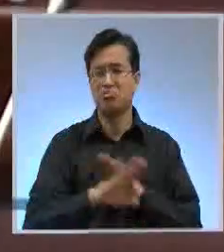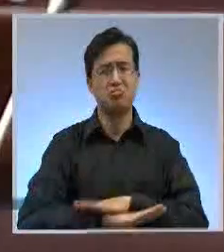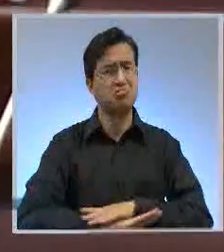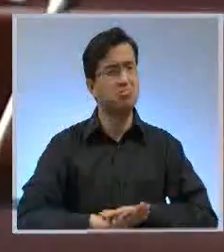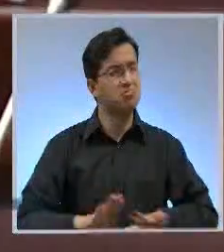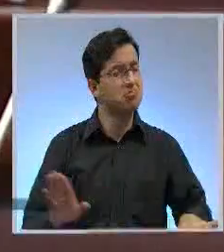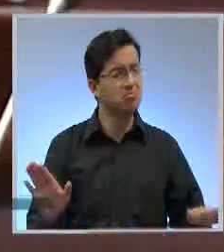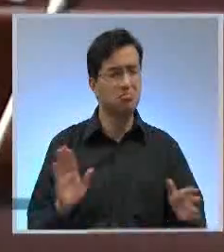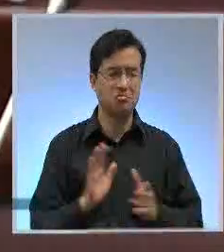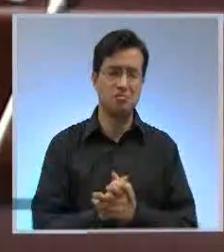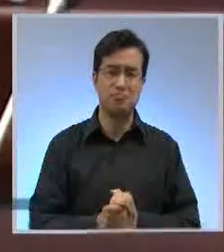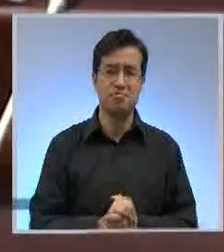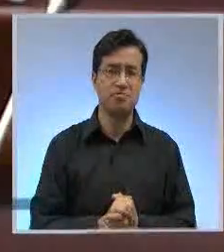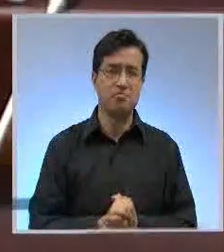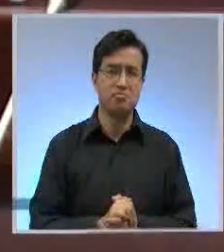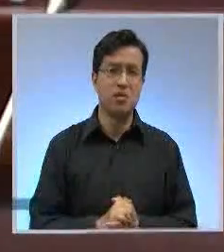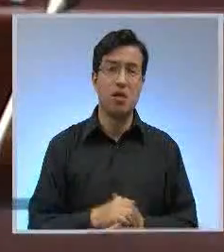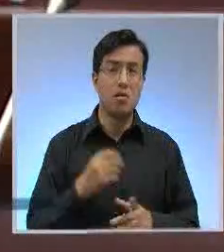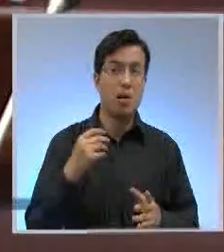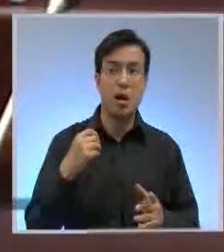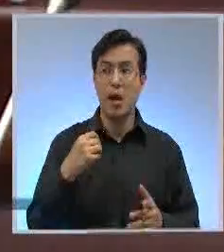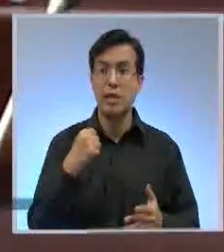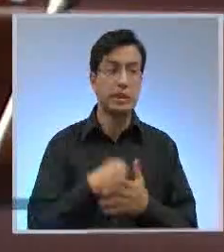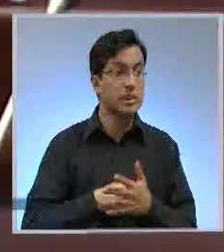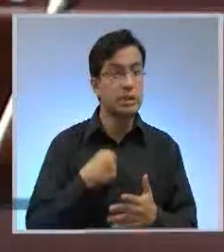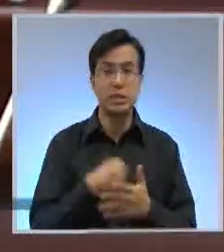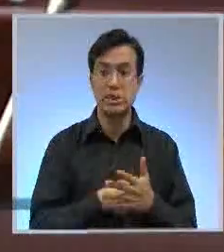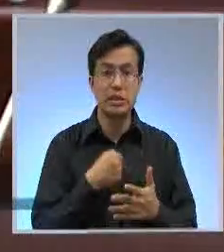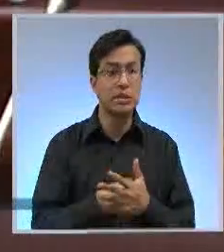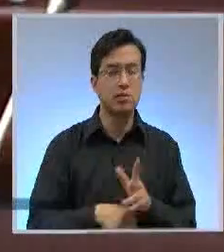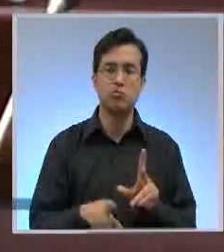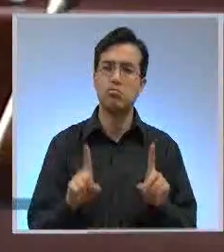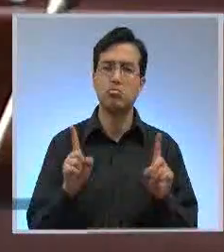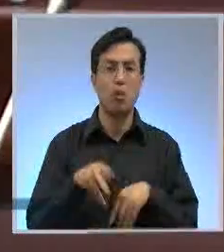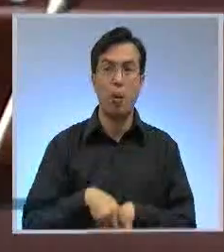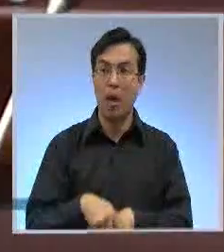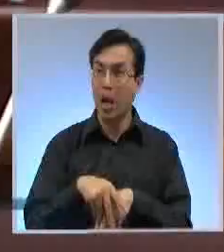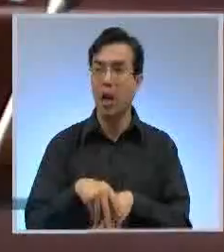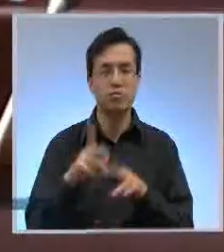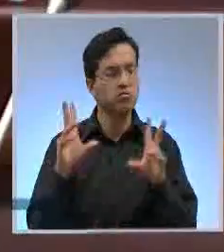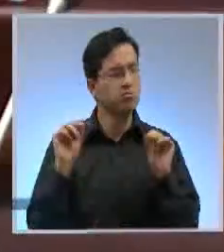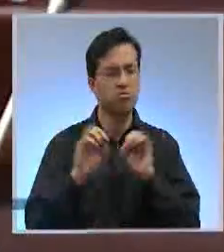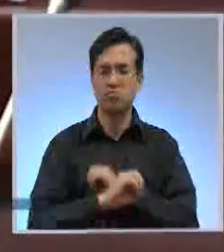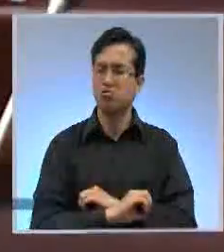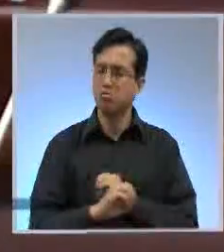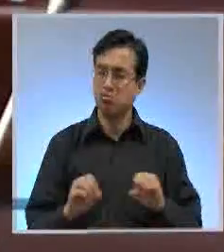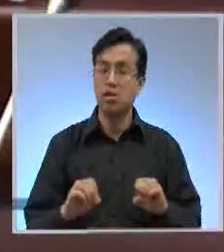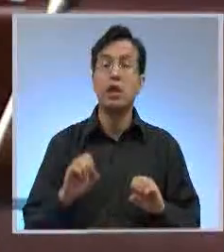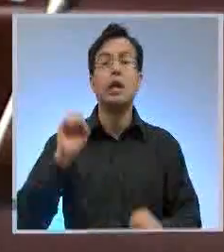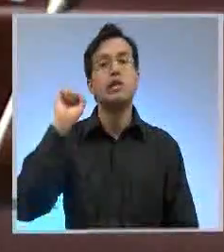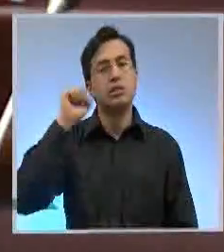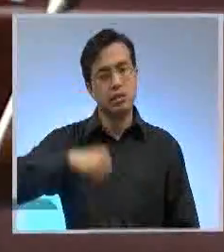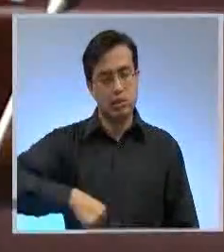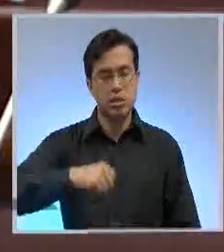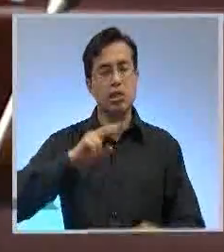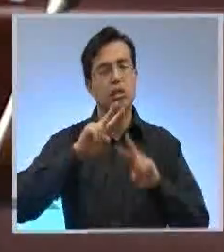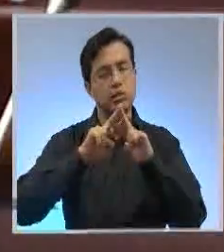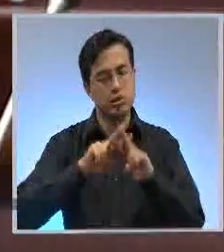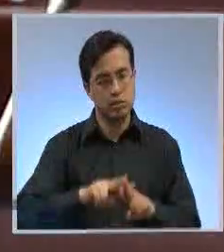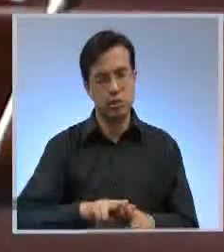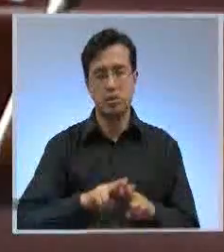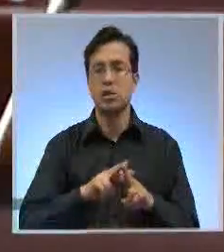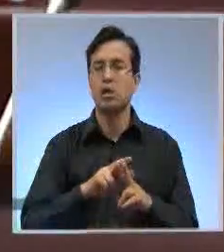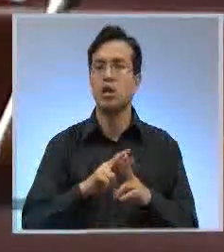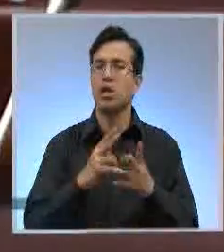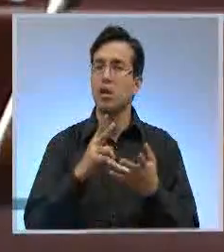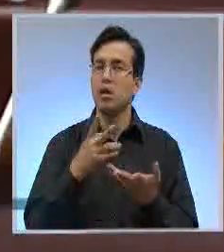Creo que es una acción necesaria. Digo, algunos tenemos... ¿Obligadas por las circunstancias o no? No obligadas por las circunstancias. ¿Quién podría pensar que están cediendo a